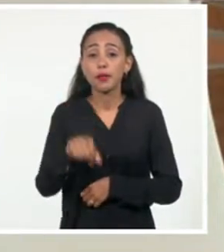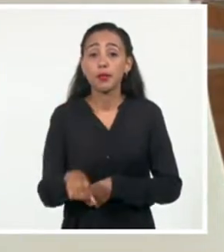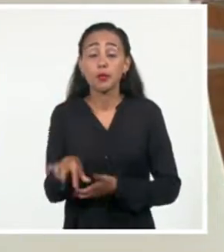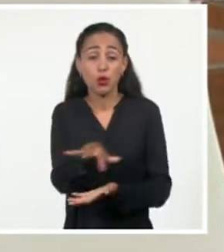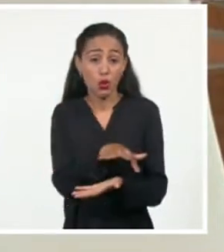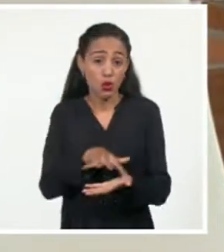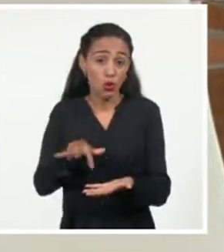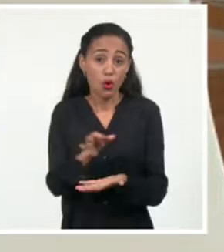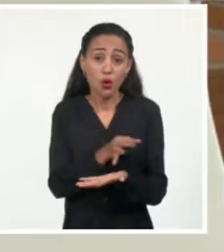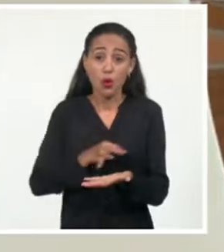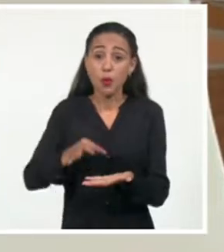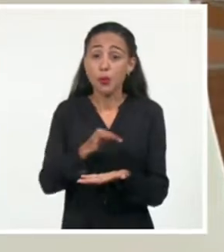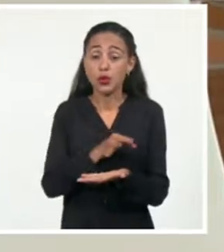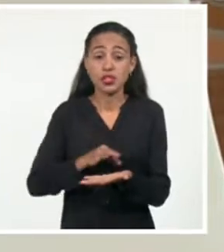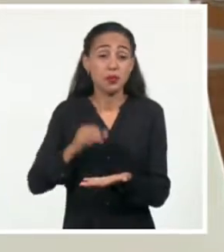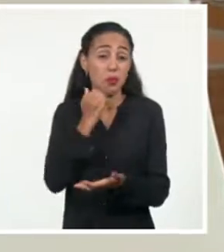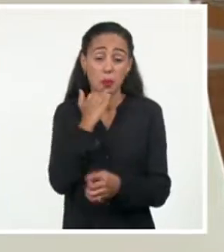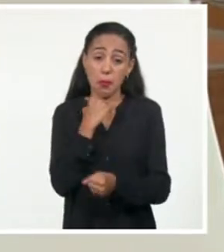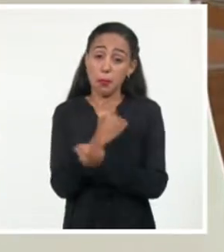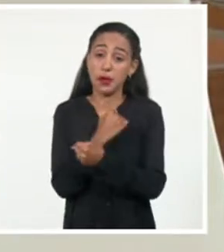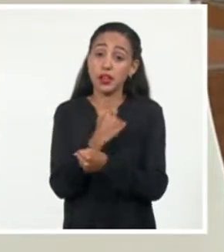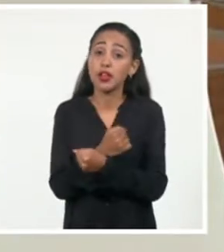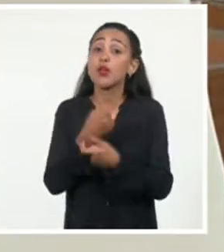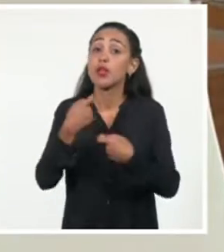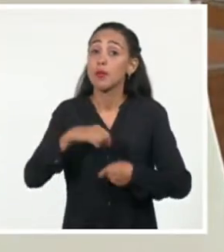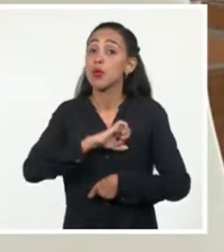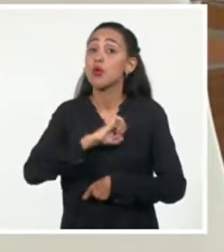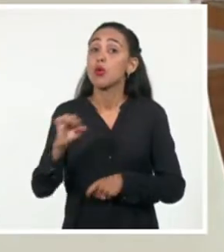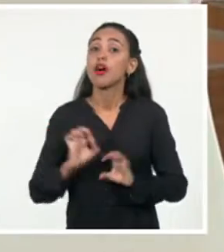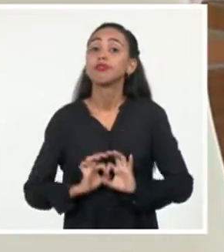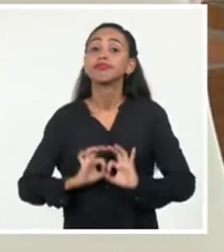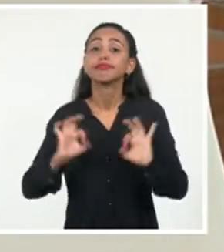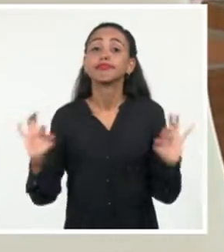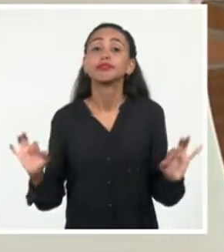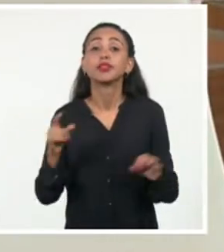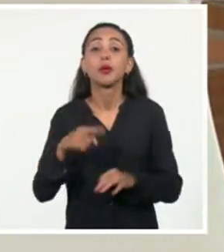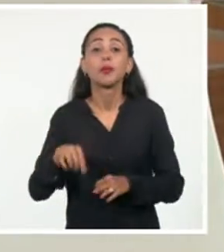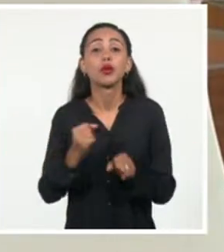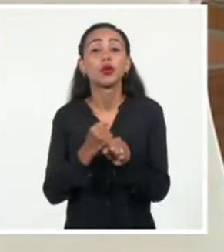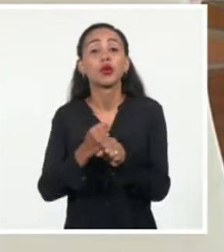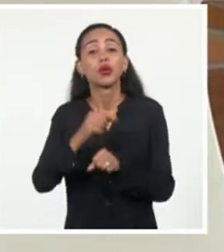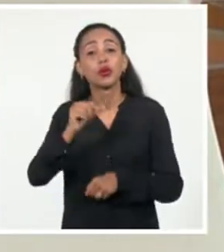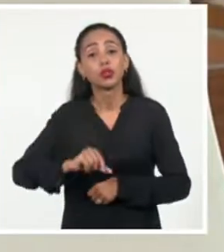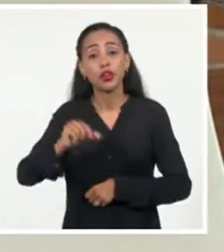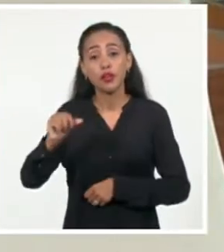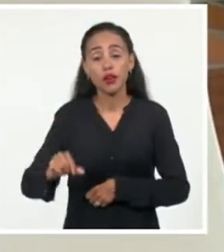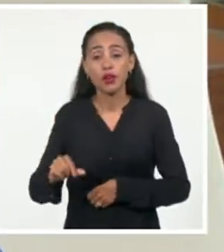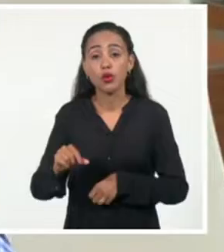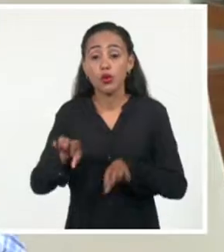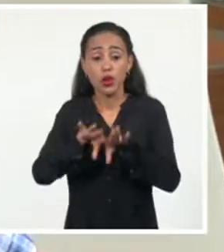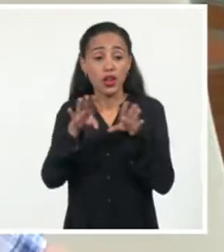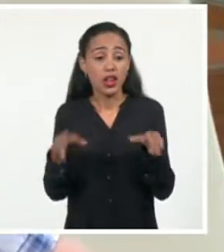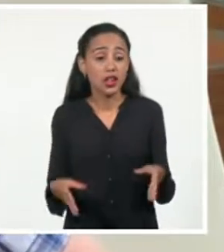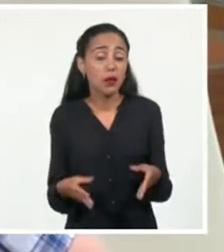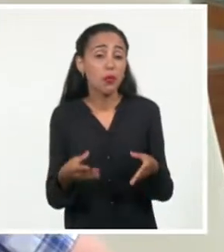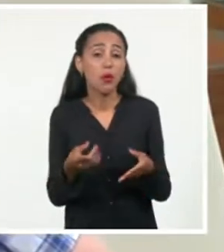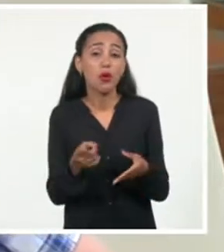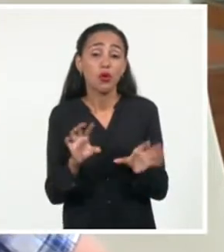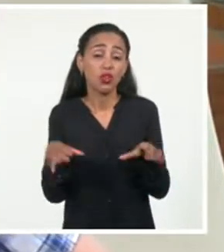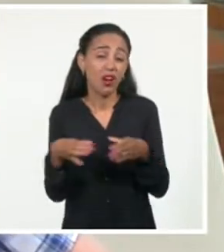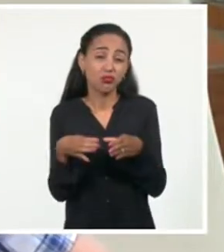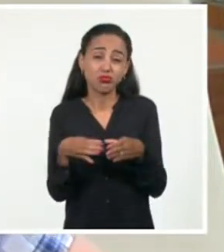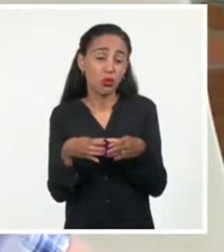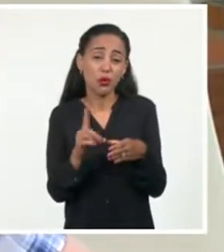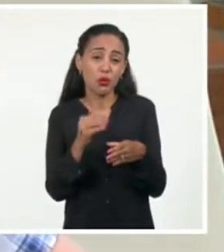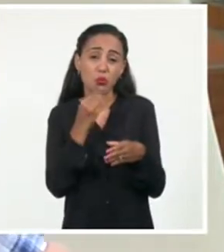riesgo, lograr hacerlo con la calidad y que se garantice la fuerza de trabajo para que no se queden equipos en el piso. El